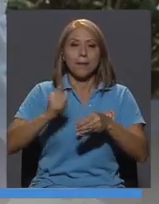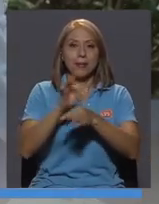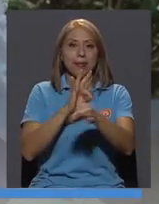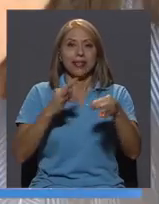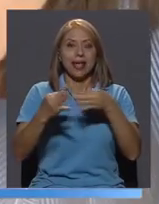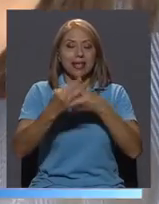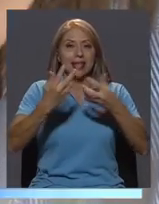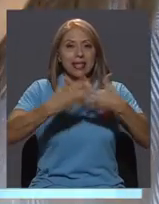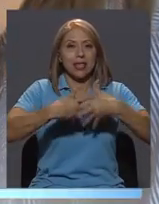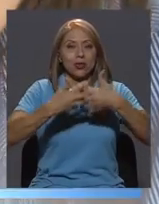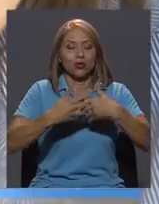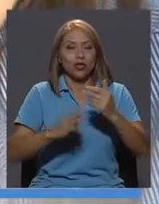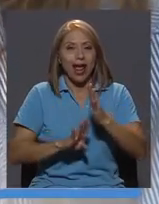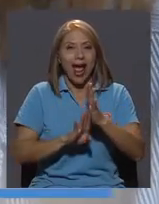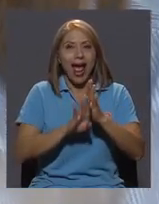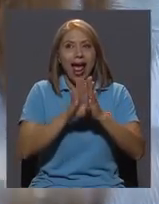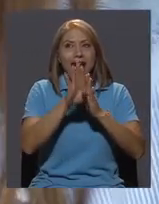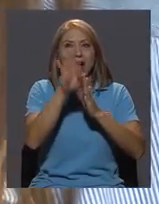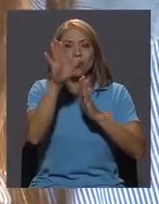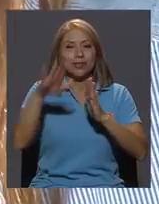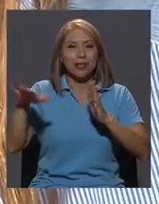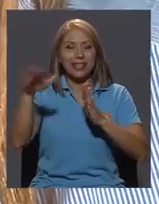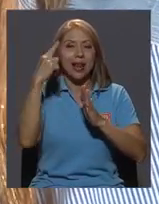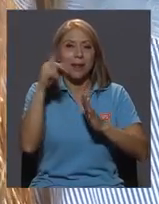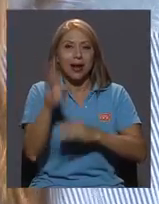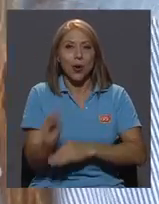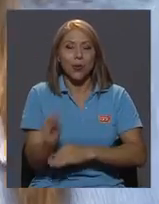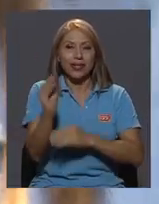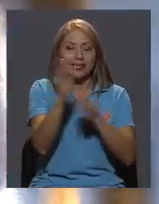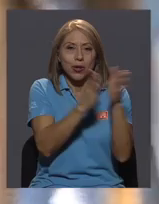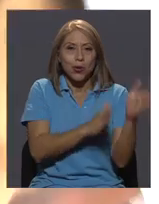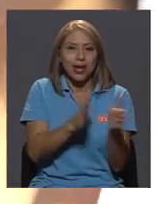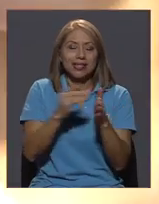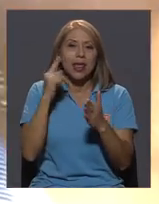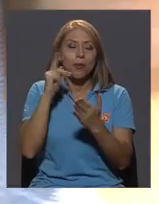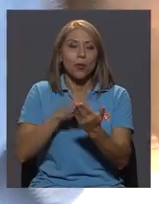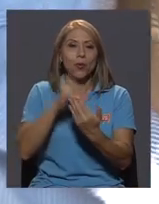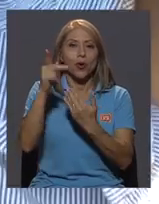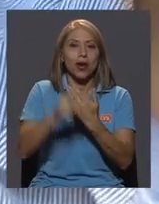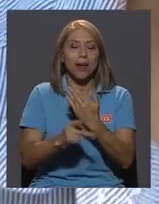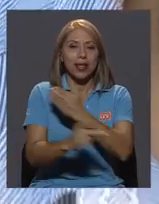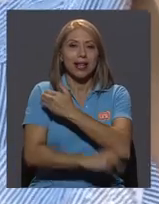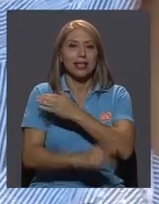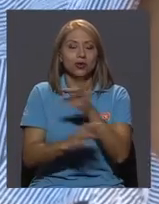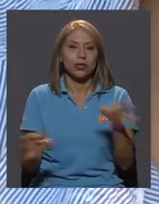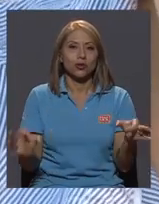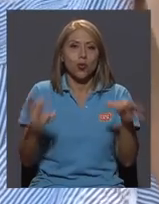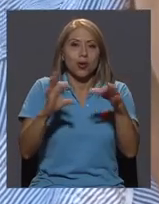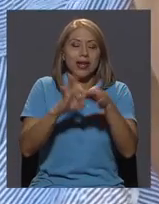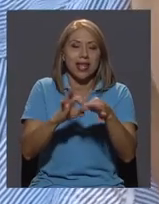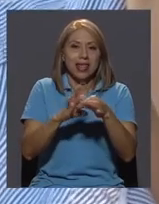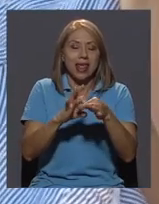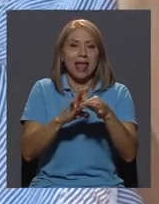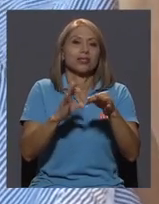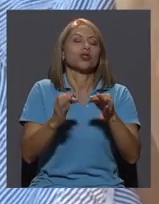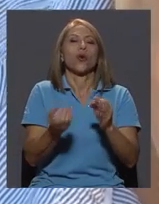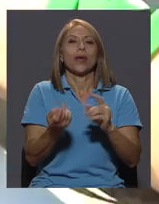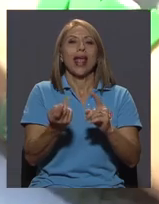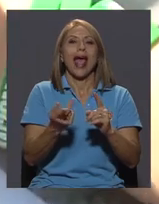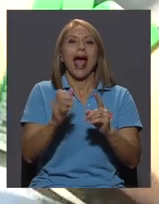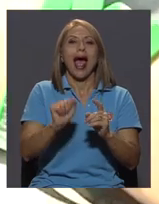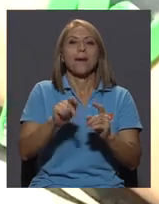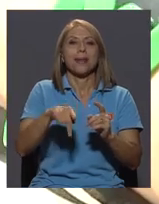de industria aeroespacial para jóvenes, organizado por el Programa de las Naciones Unidas sobre Aplicaciones